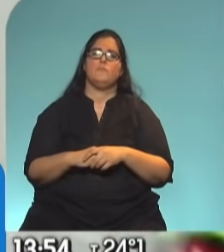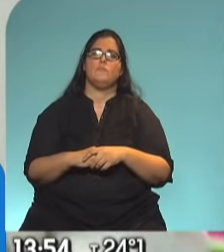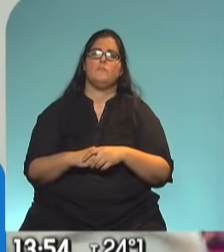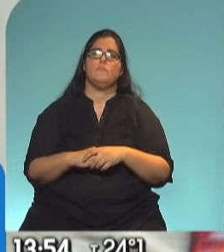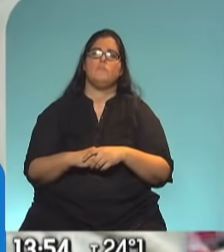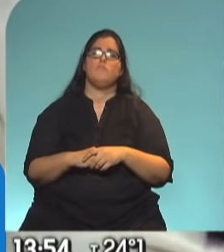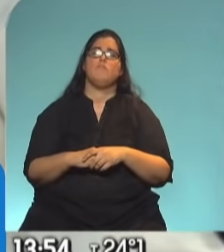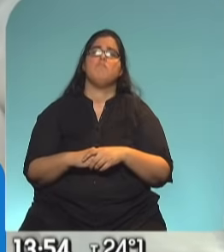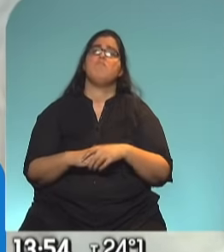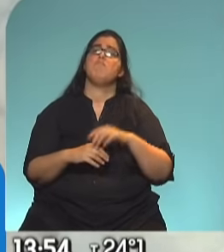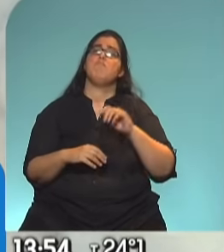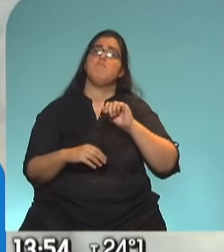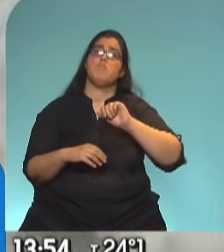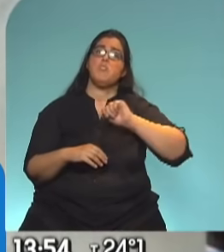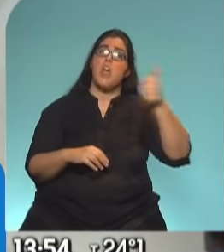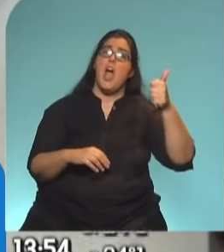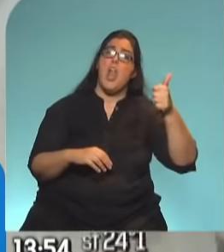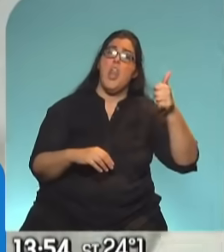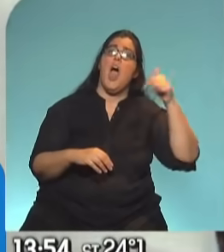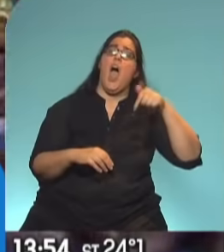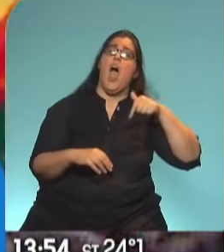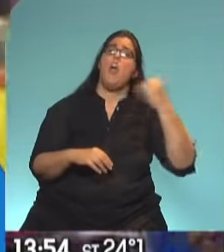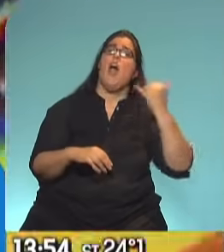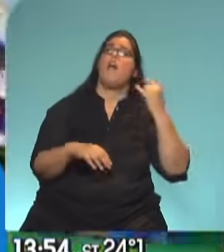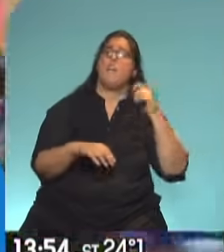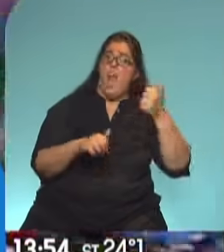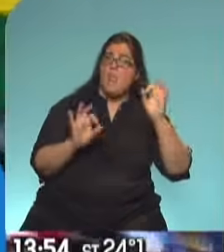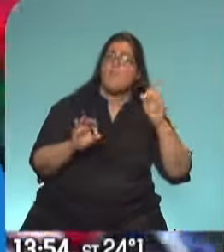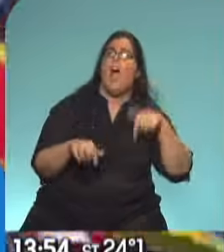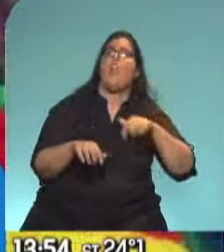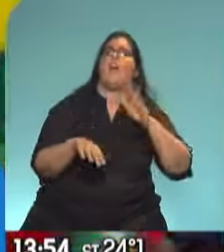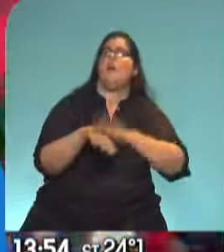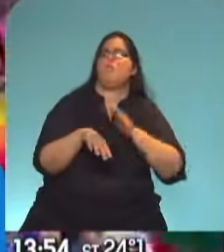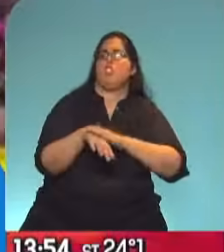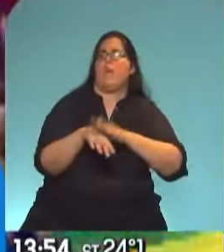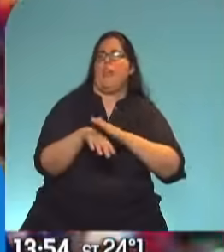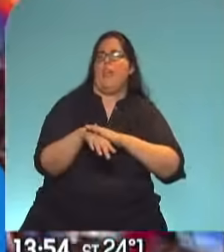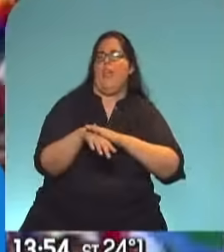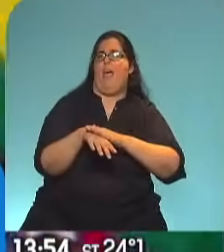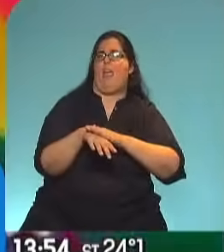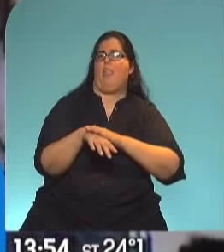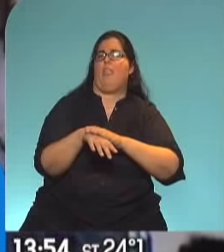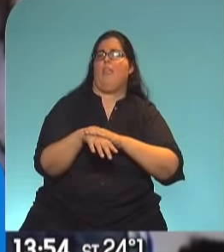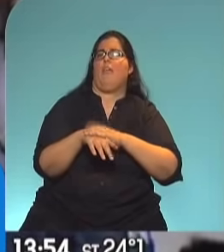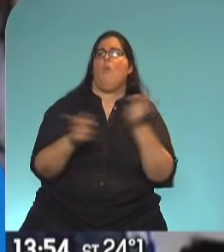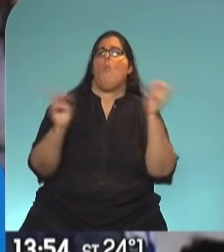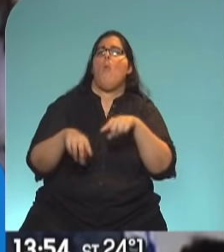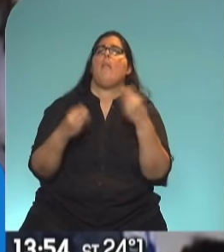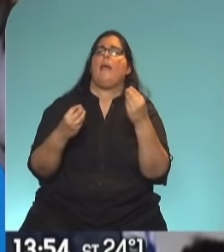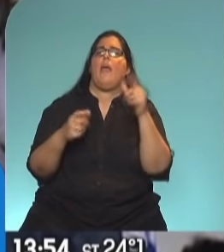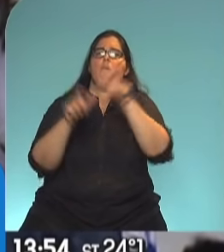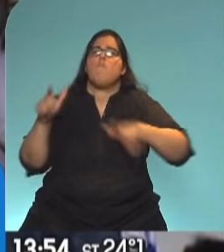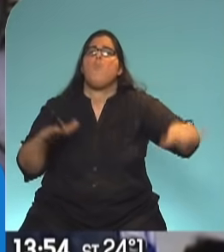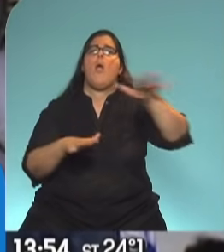Después de ganar, ahora tenemos la responsabilidad de devolver la dignidad de la soberanía al